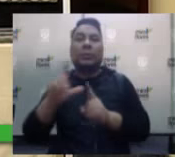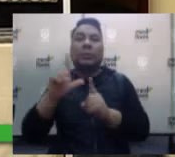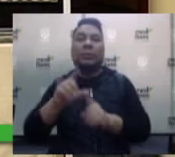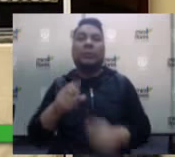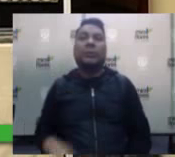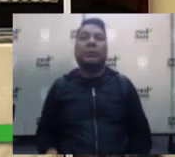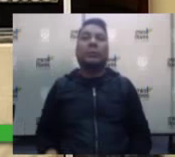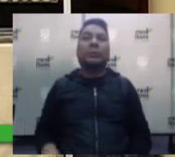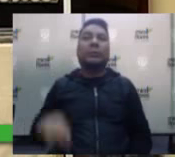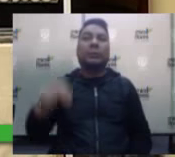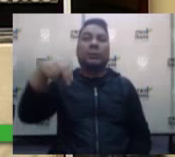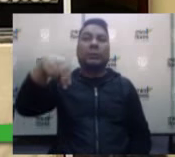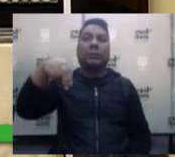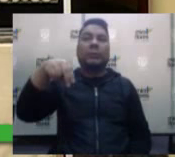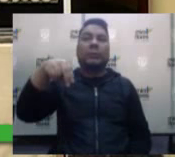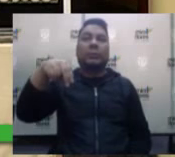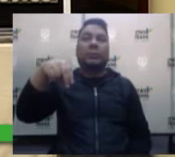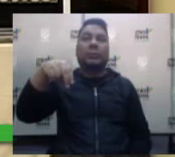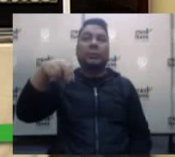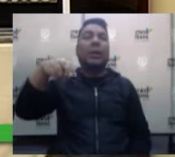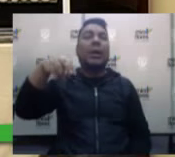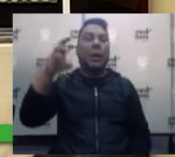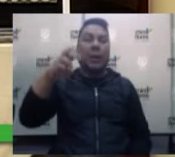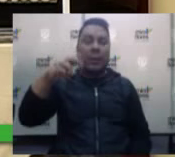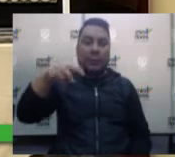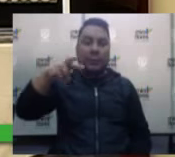2579. M. Letra M.